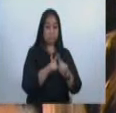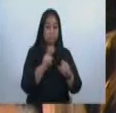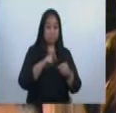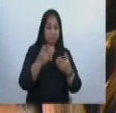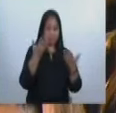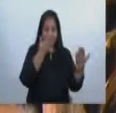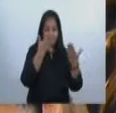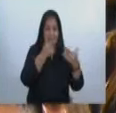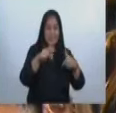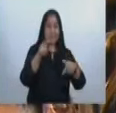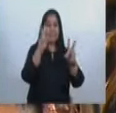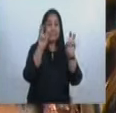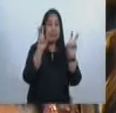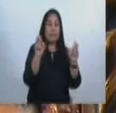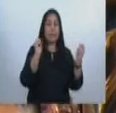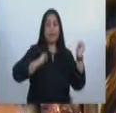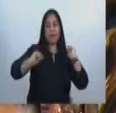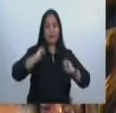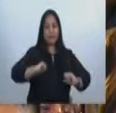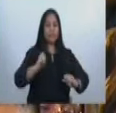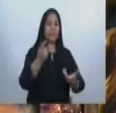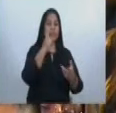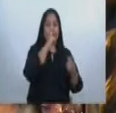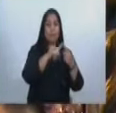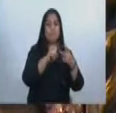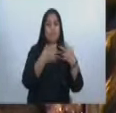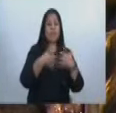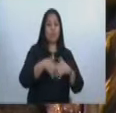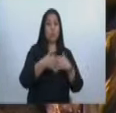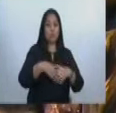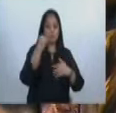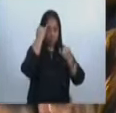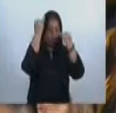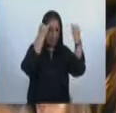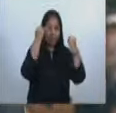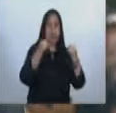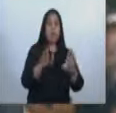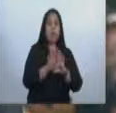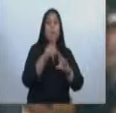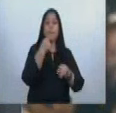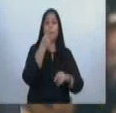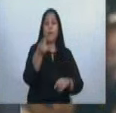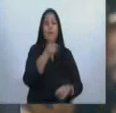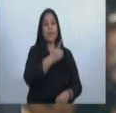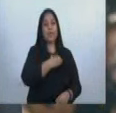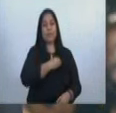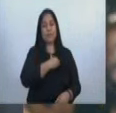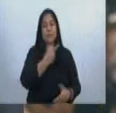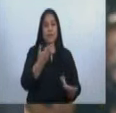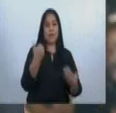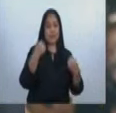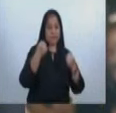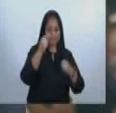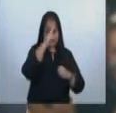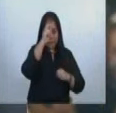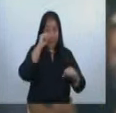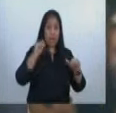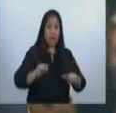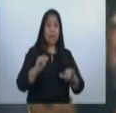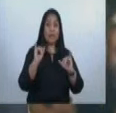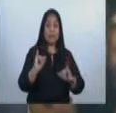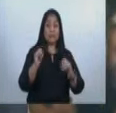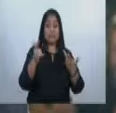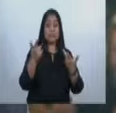formando en carreras relacionadas con el arte y las Industrias creativas como a quienes desean estudiar y ejercer en este campo